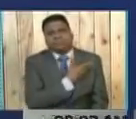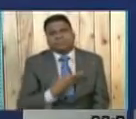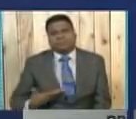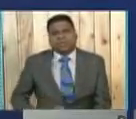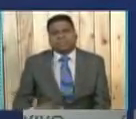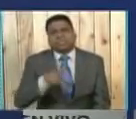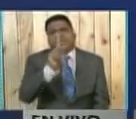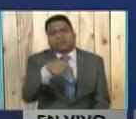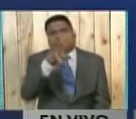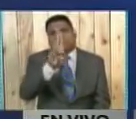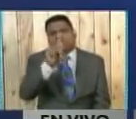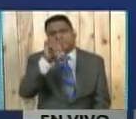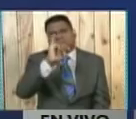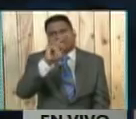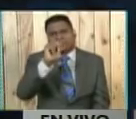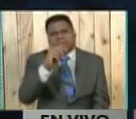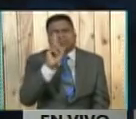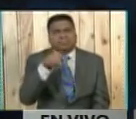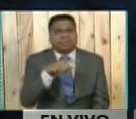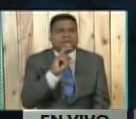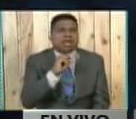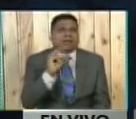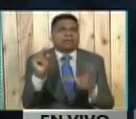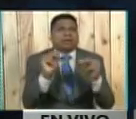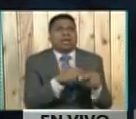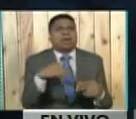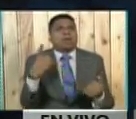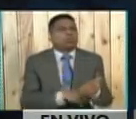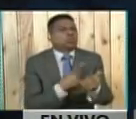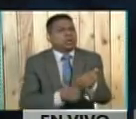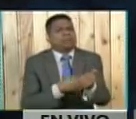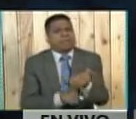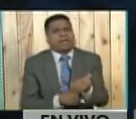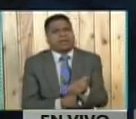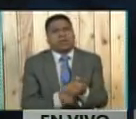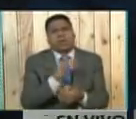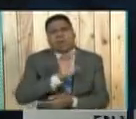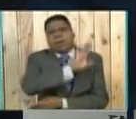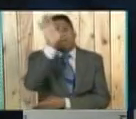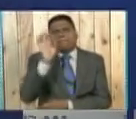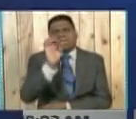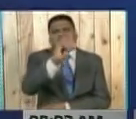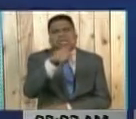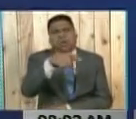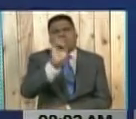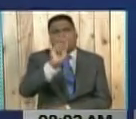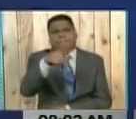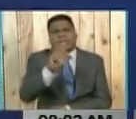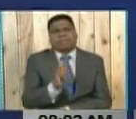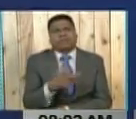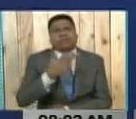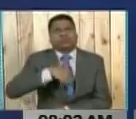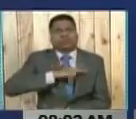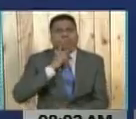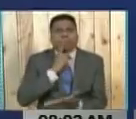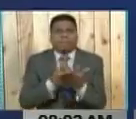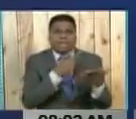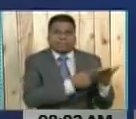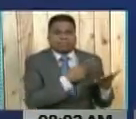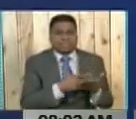Putin, con nuestros hermanos países de la OPEP. Nosotros estamos planteando construir